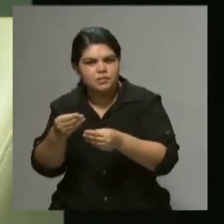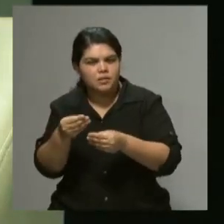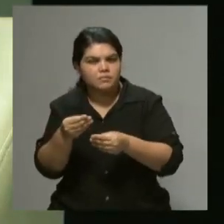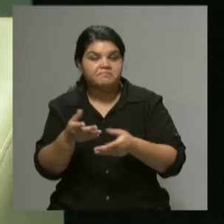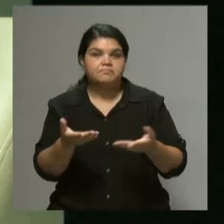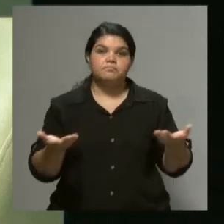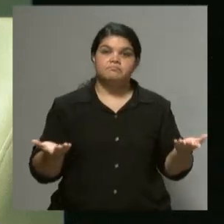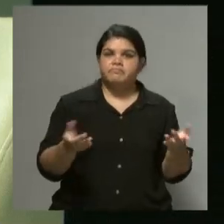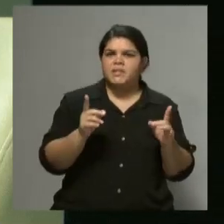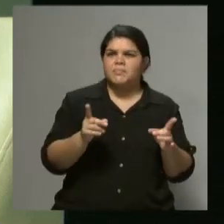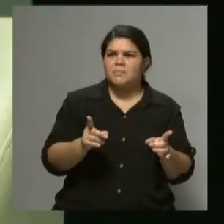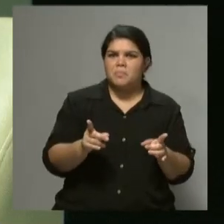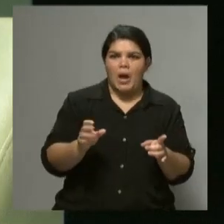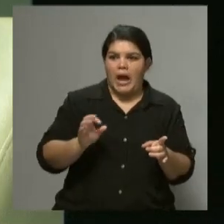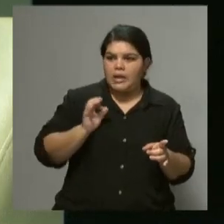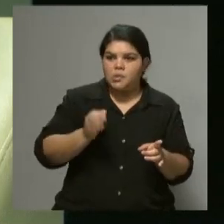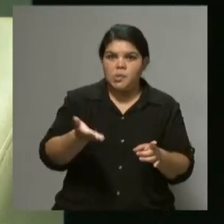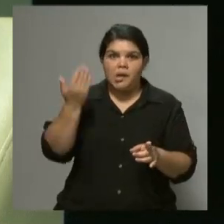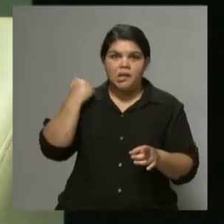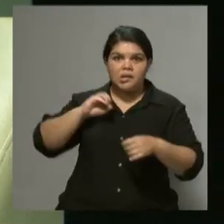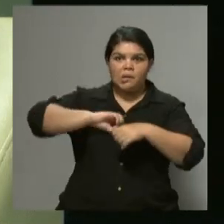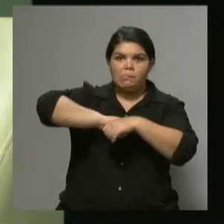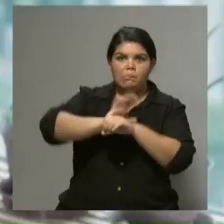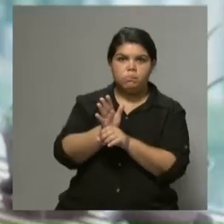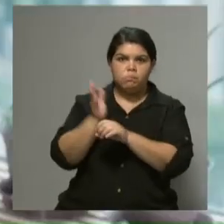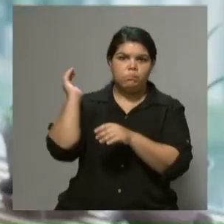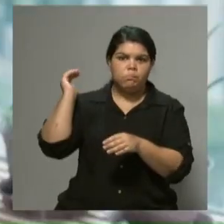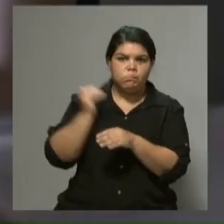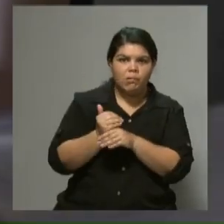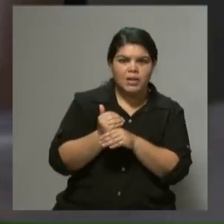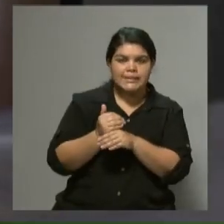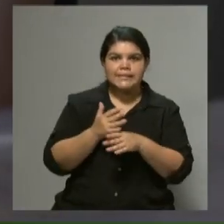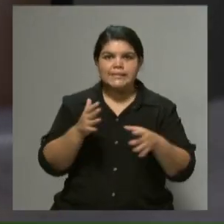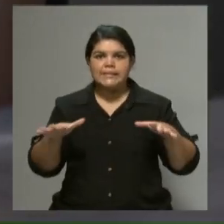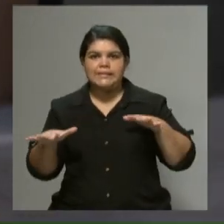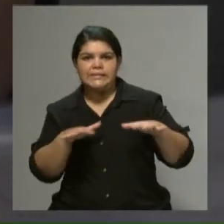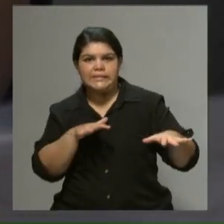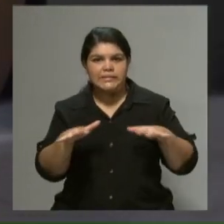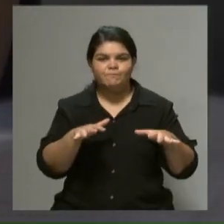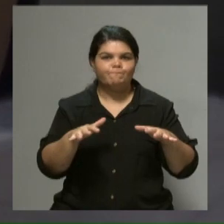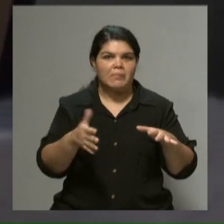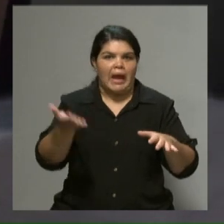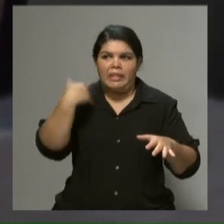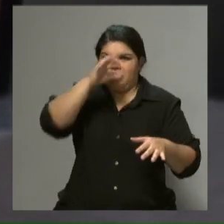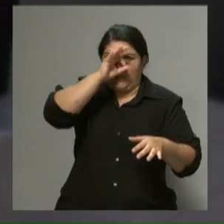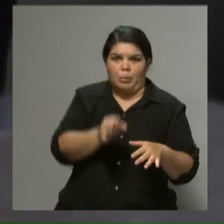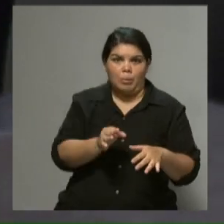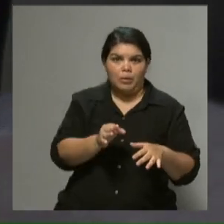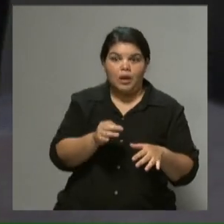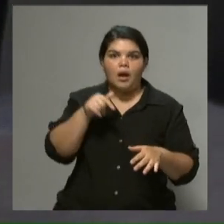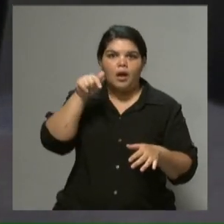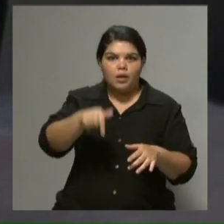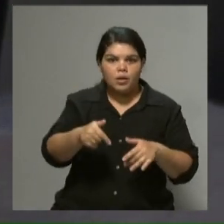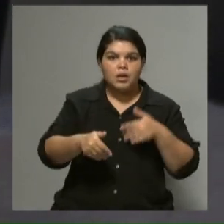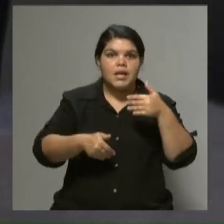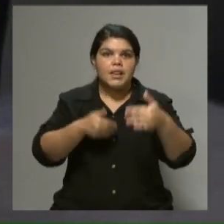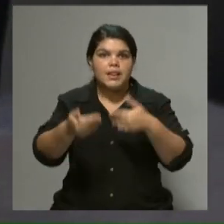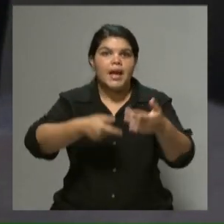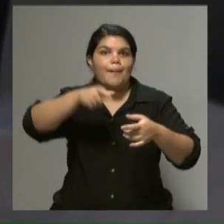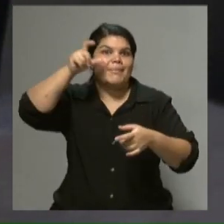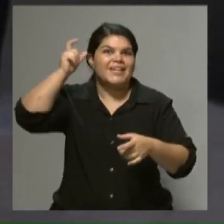vivido, no sabía qué se podía venir, cuánto podía durar. Entonces, como que en ese año estuvieron muy cautos a la hora de contratar. Hoy la gente se